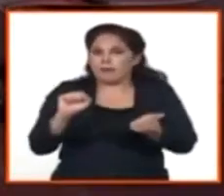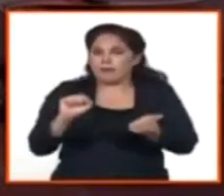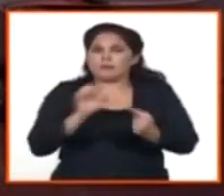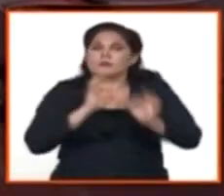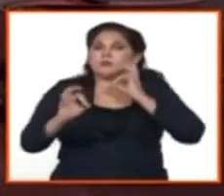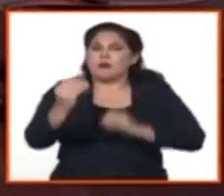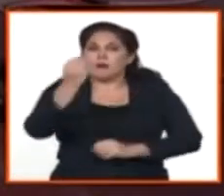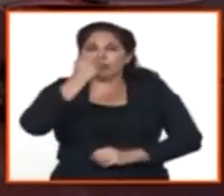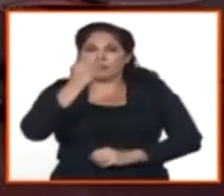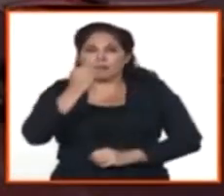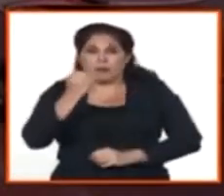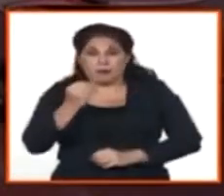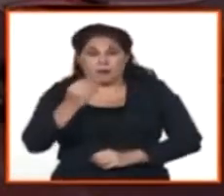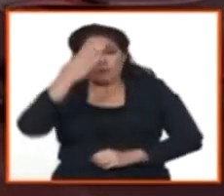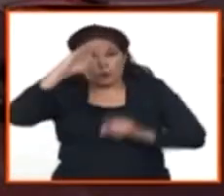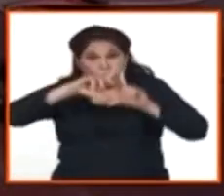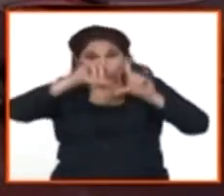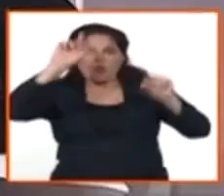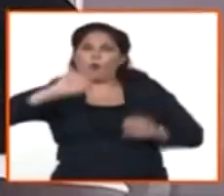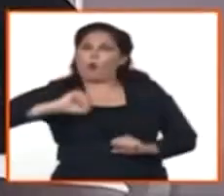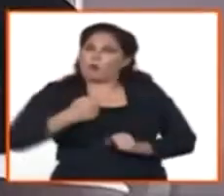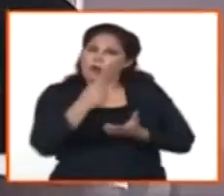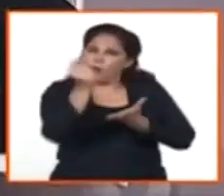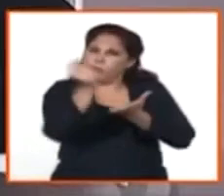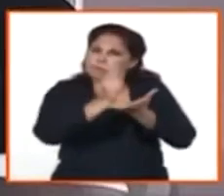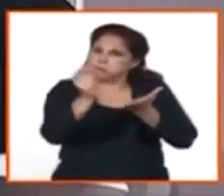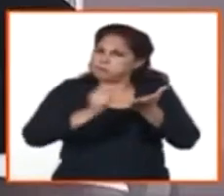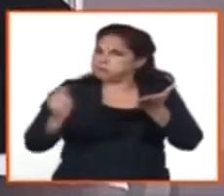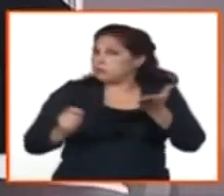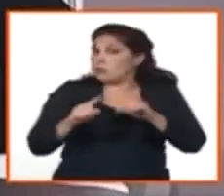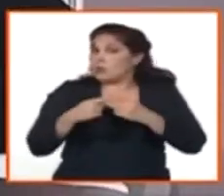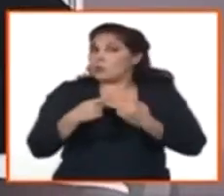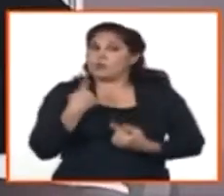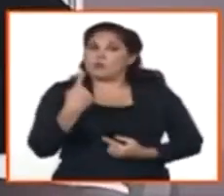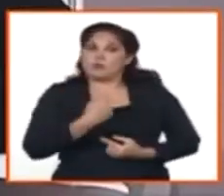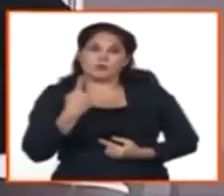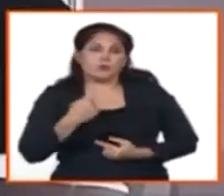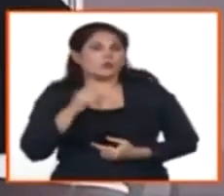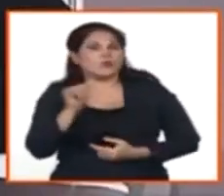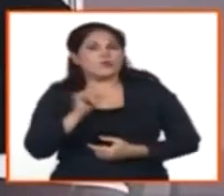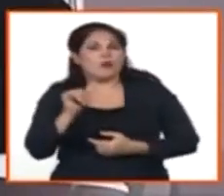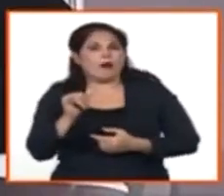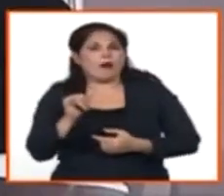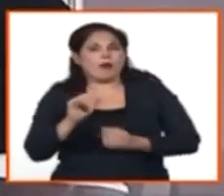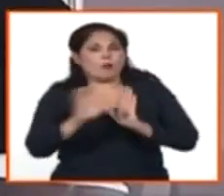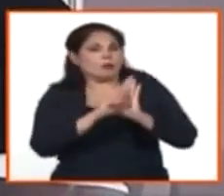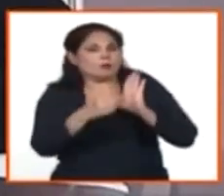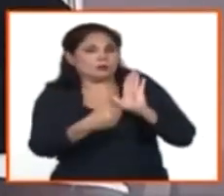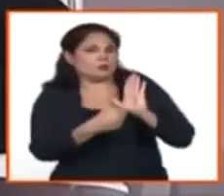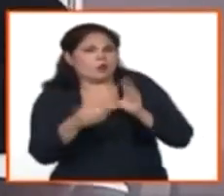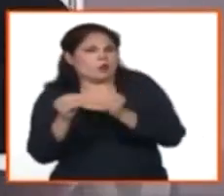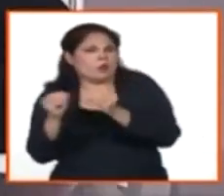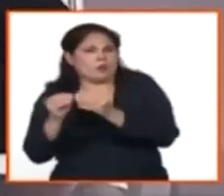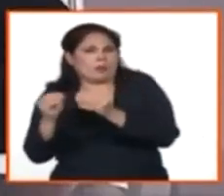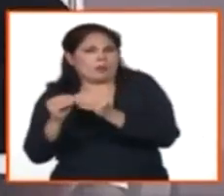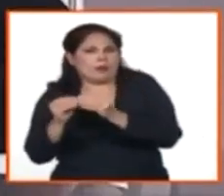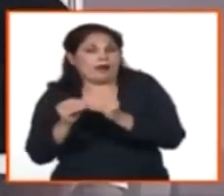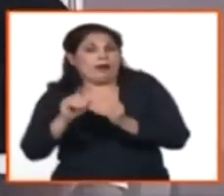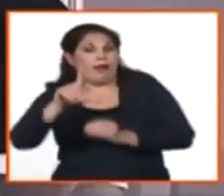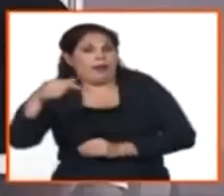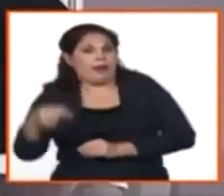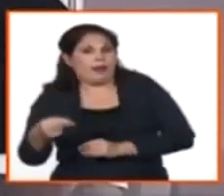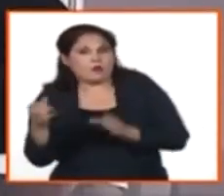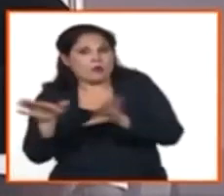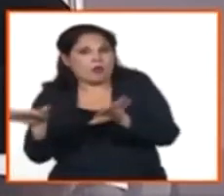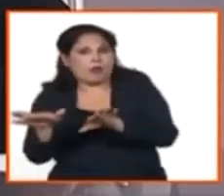alimentaria y nutricional debe dictarse, porque de lo contrario nos encontraríamos con un precepto constitucional, este artículo 77 y también el